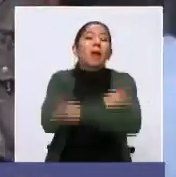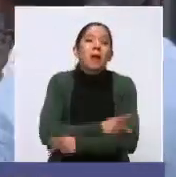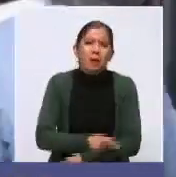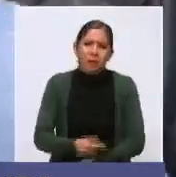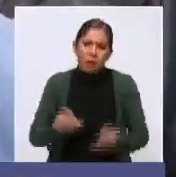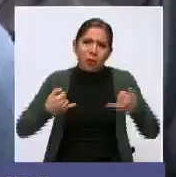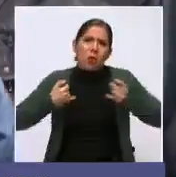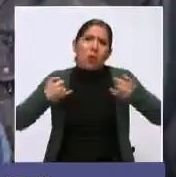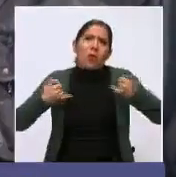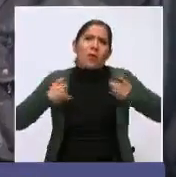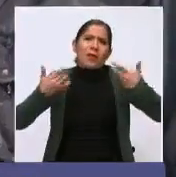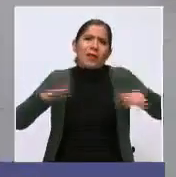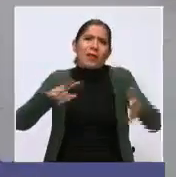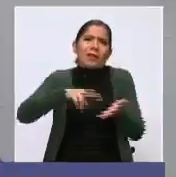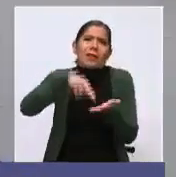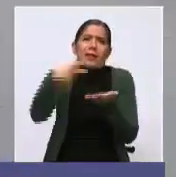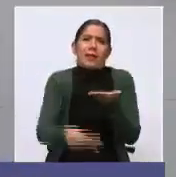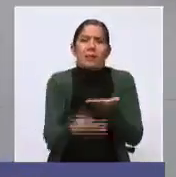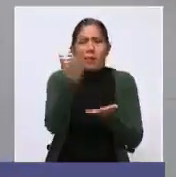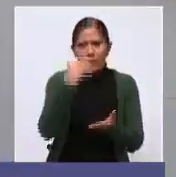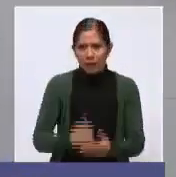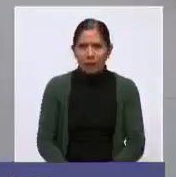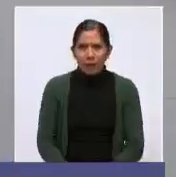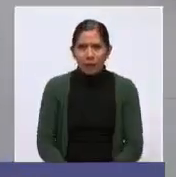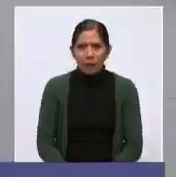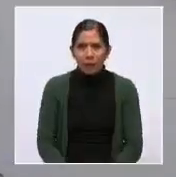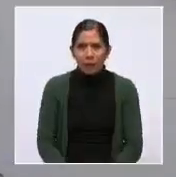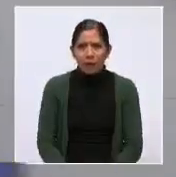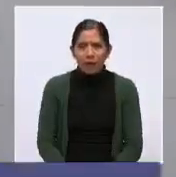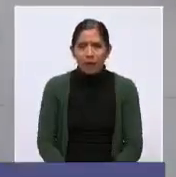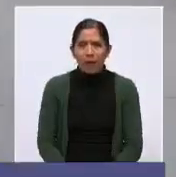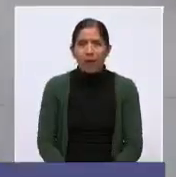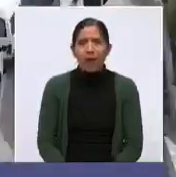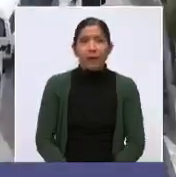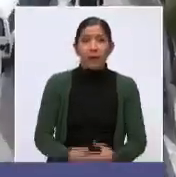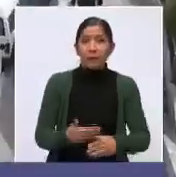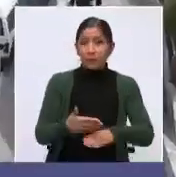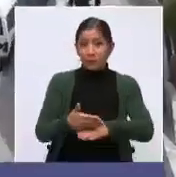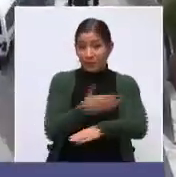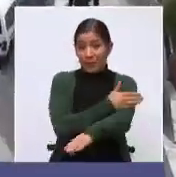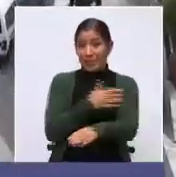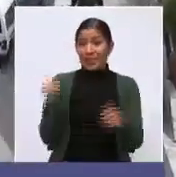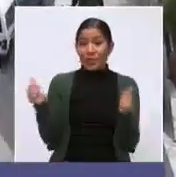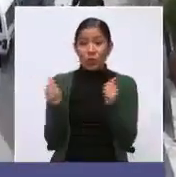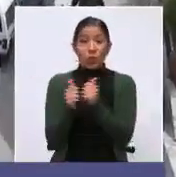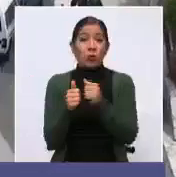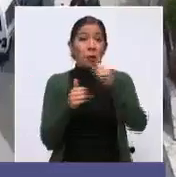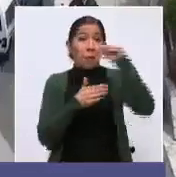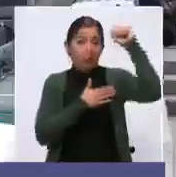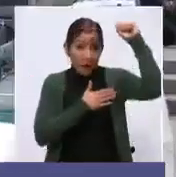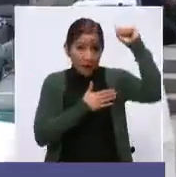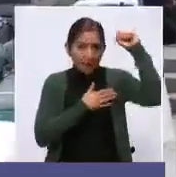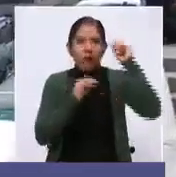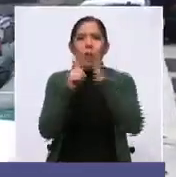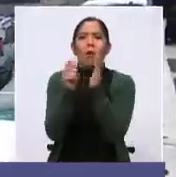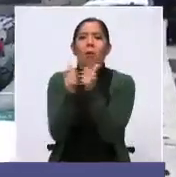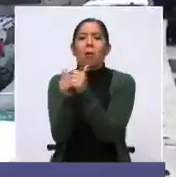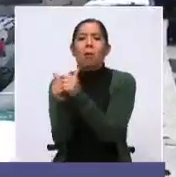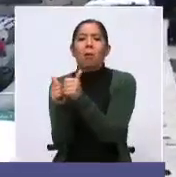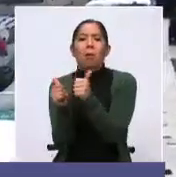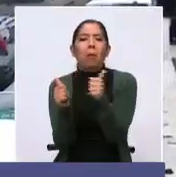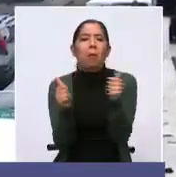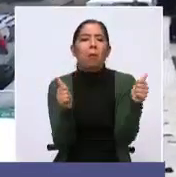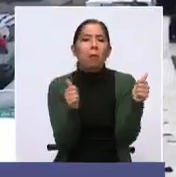se está quemando como ha sido, como se ha alejado del MAS, se ha unido